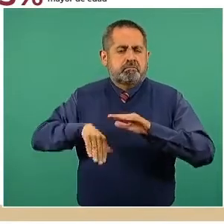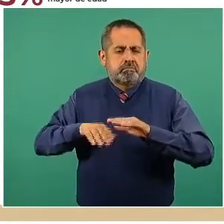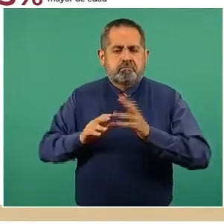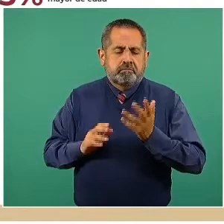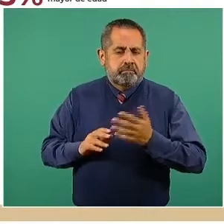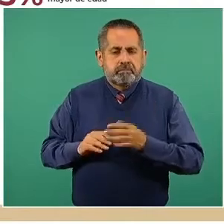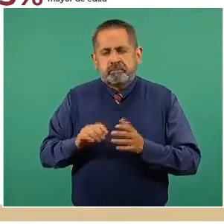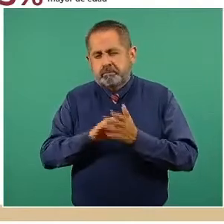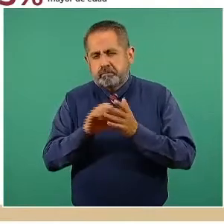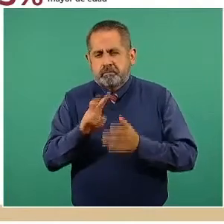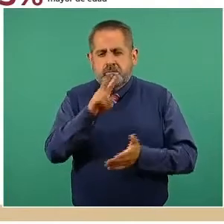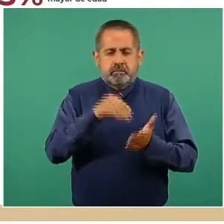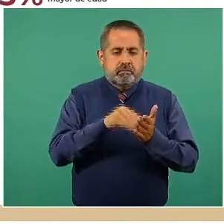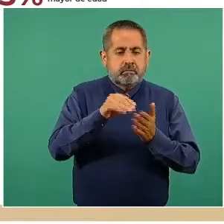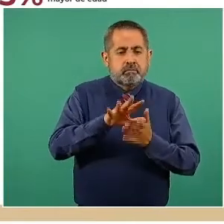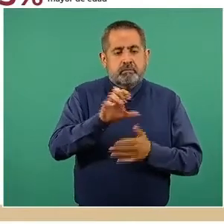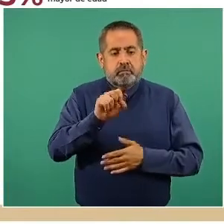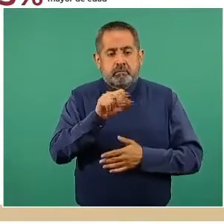estos